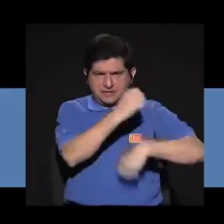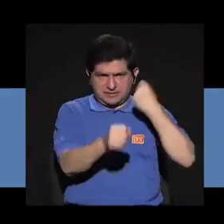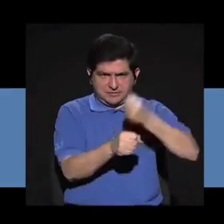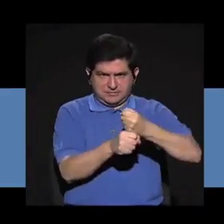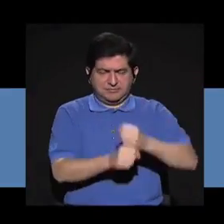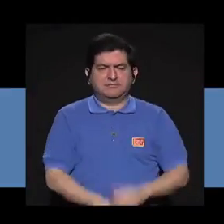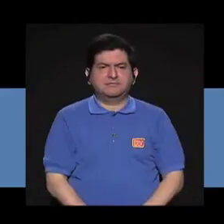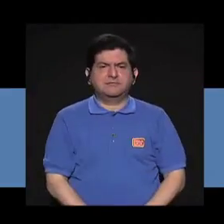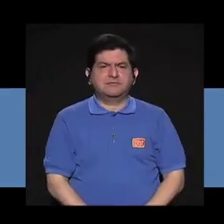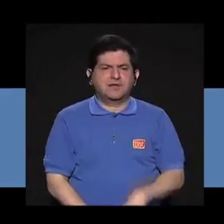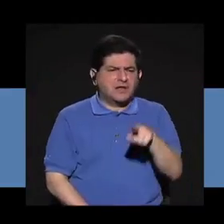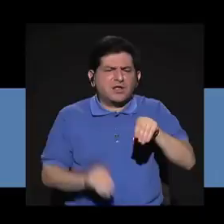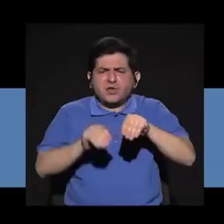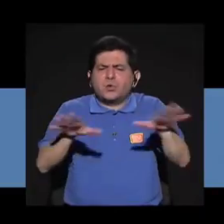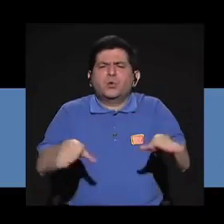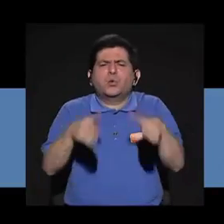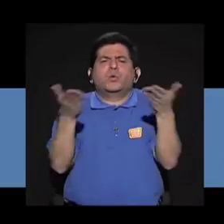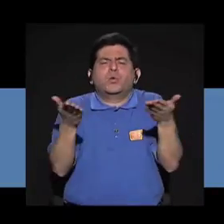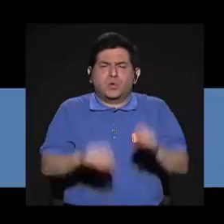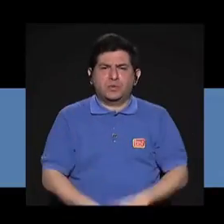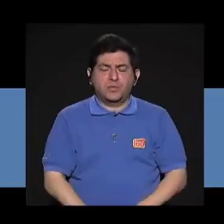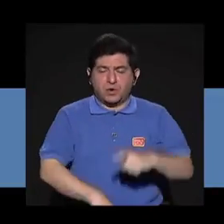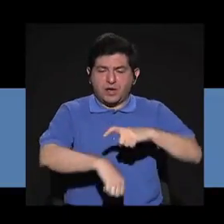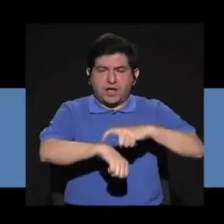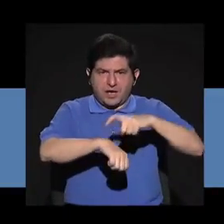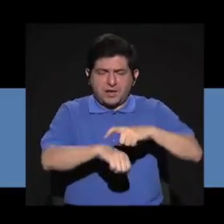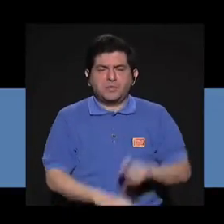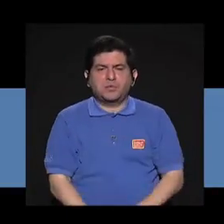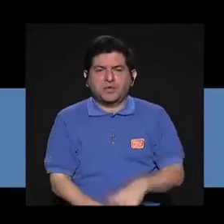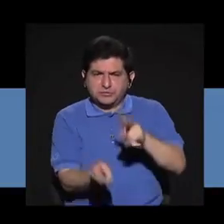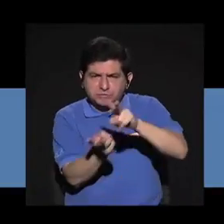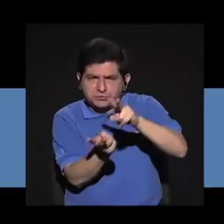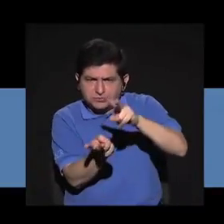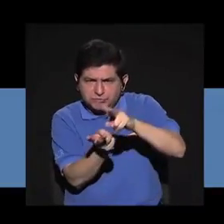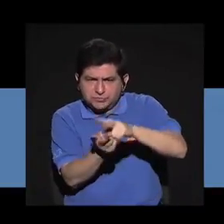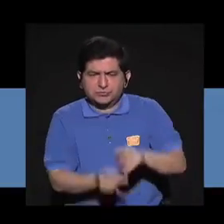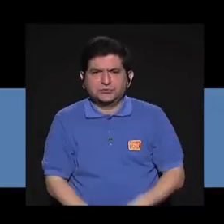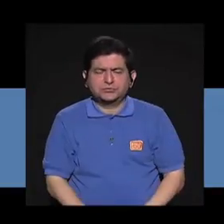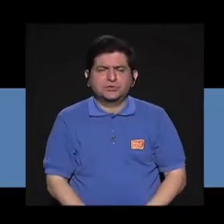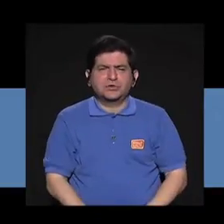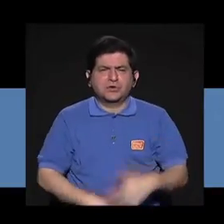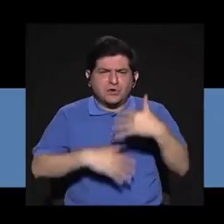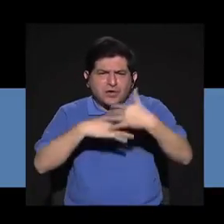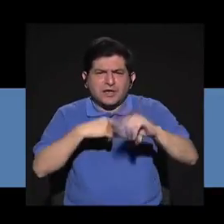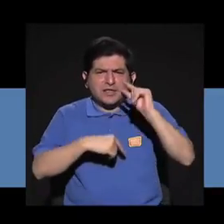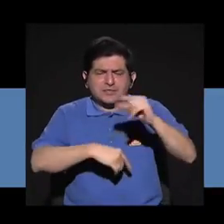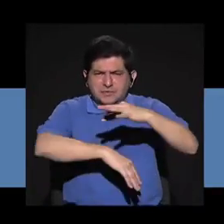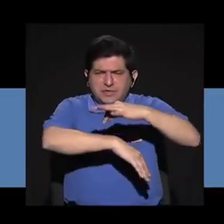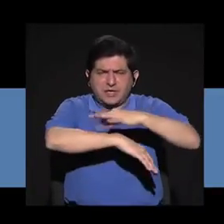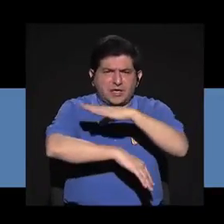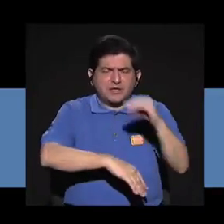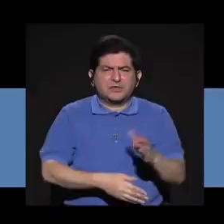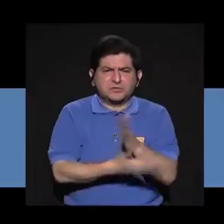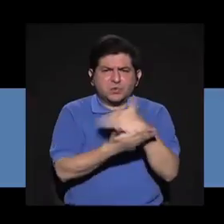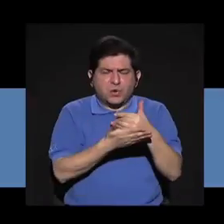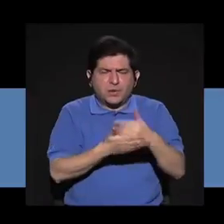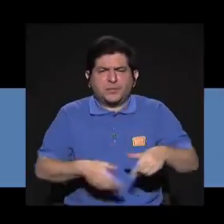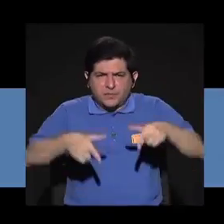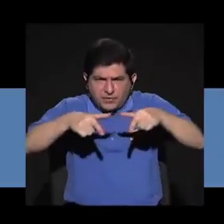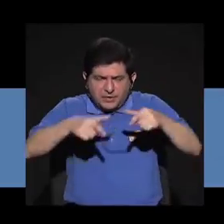años. La transmisión suele darse durante el contacto sexual, a través de lesiones leves de la piel o la